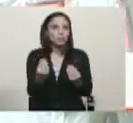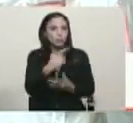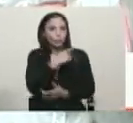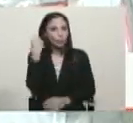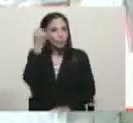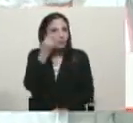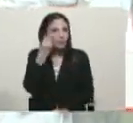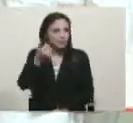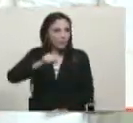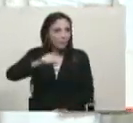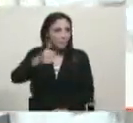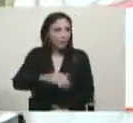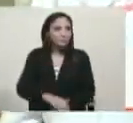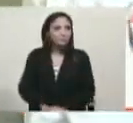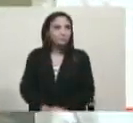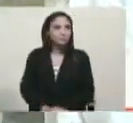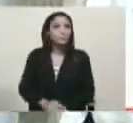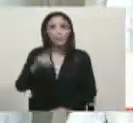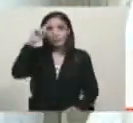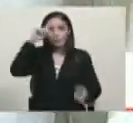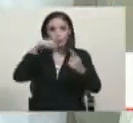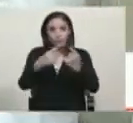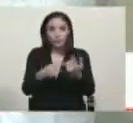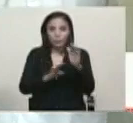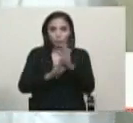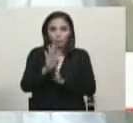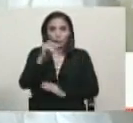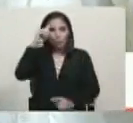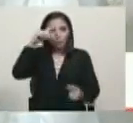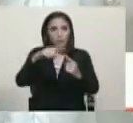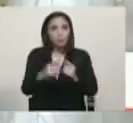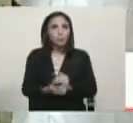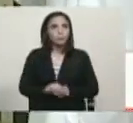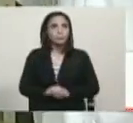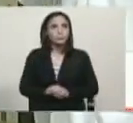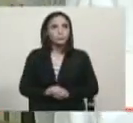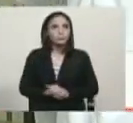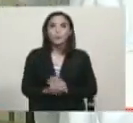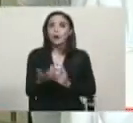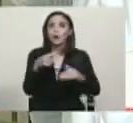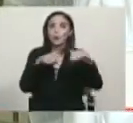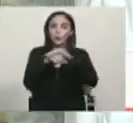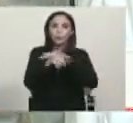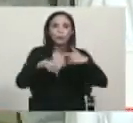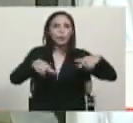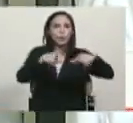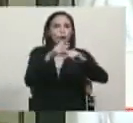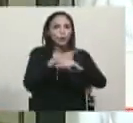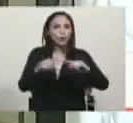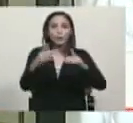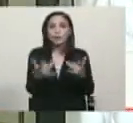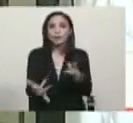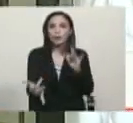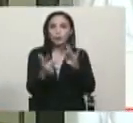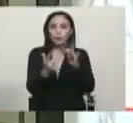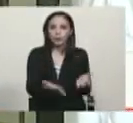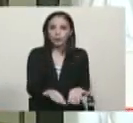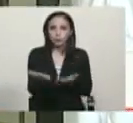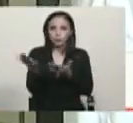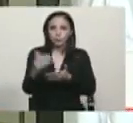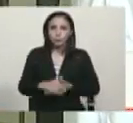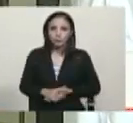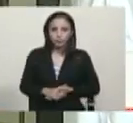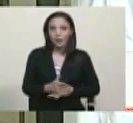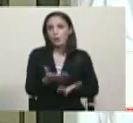ojo? Ese tiene que ser el objetivo. Bueno, vamos ahora al set, ¿verdad? Le doy pase al set